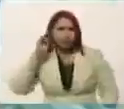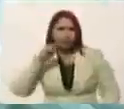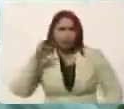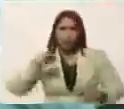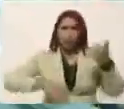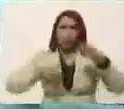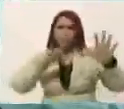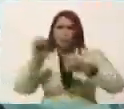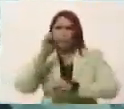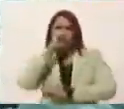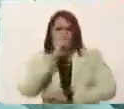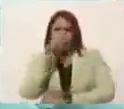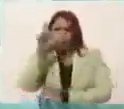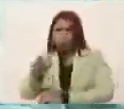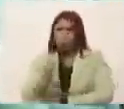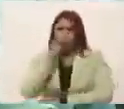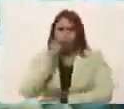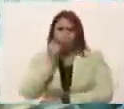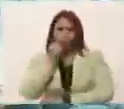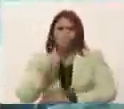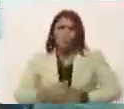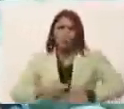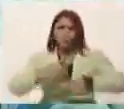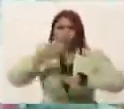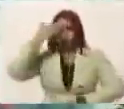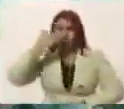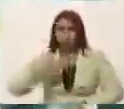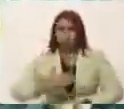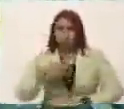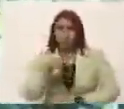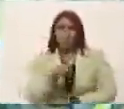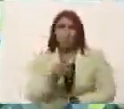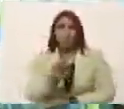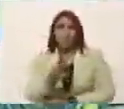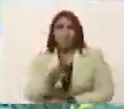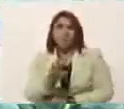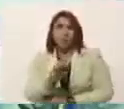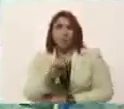60 años, el general en jefe Pérez Arcay.